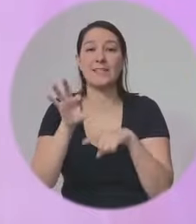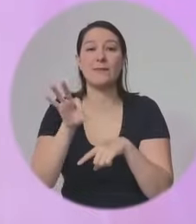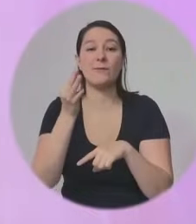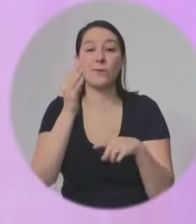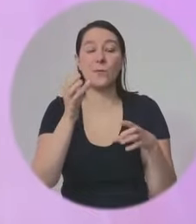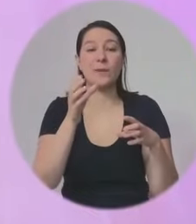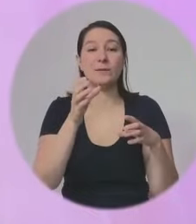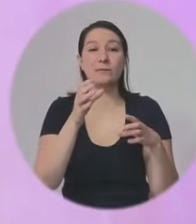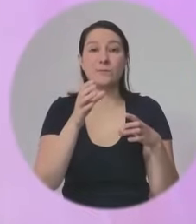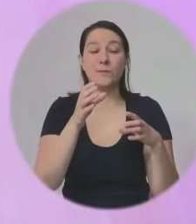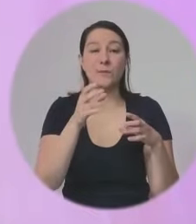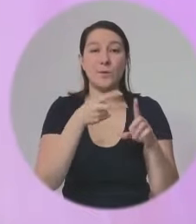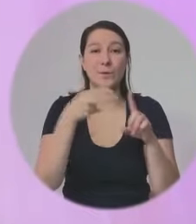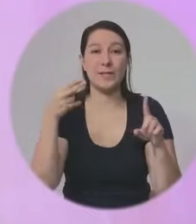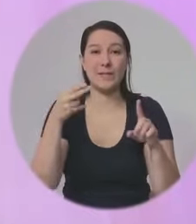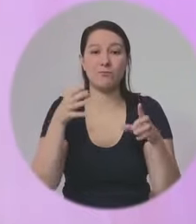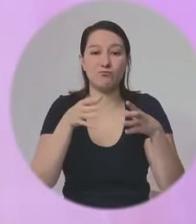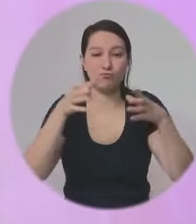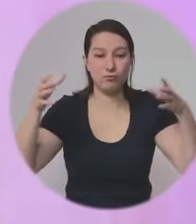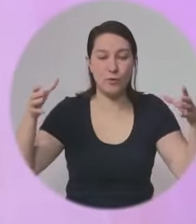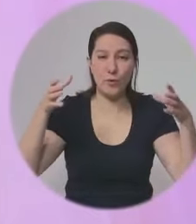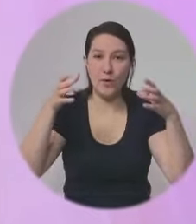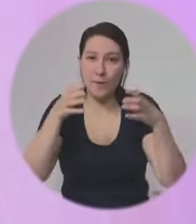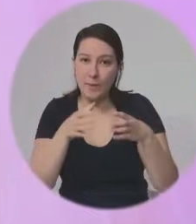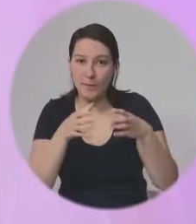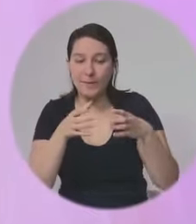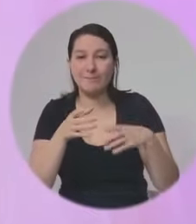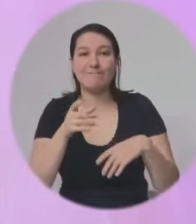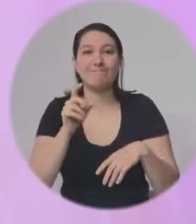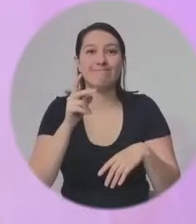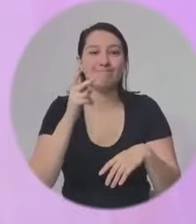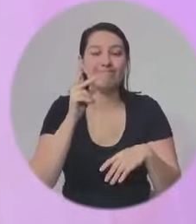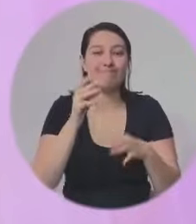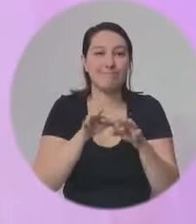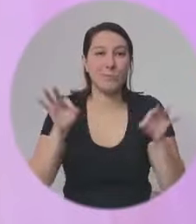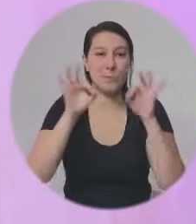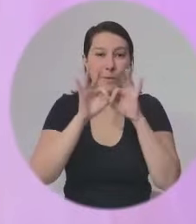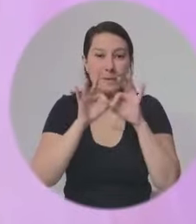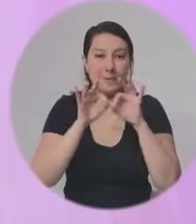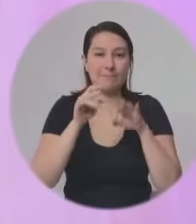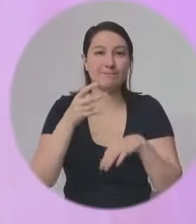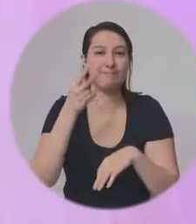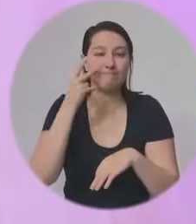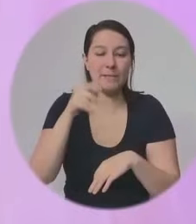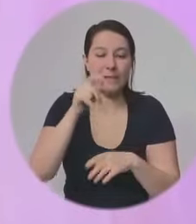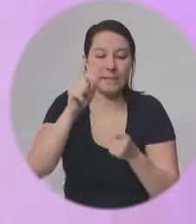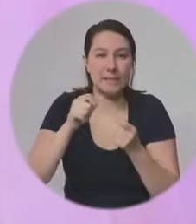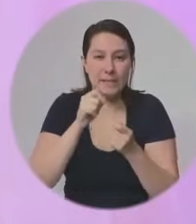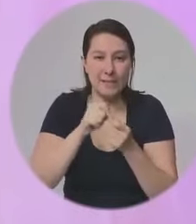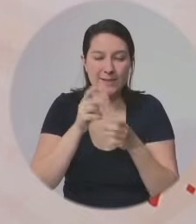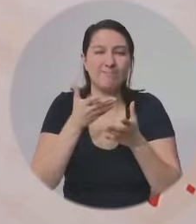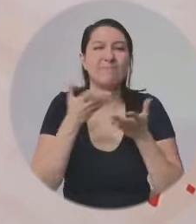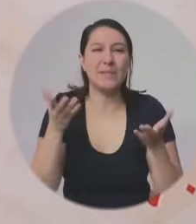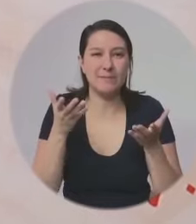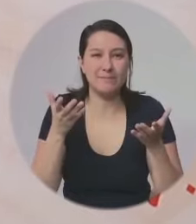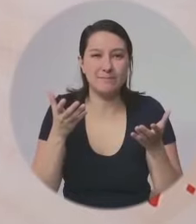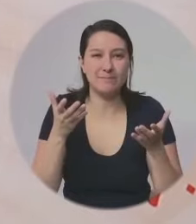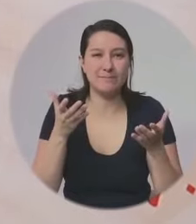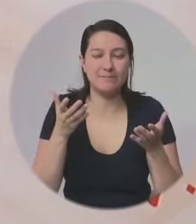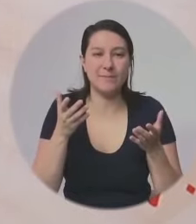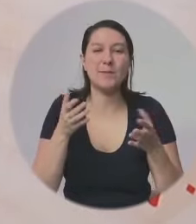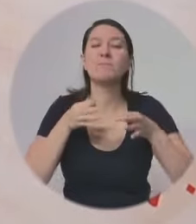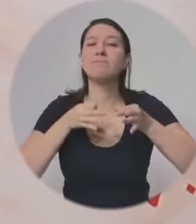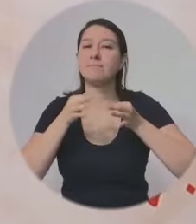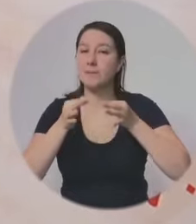tamaños y para empezar También tenemos que ver este detalle porque eso es lo primordial y lo primero que tienen que tomar en cuenta Así que vamos a